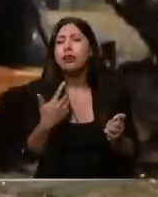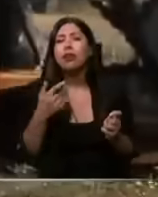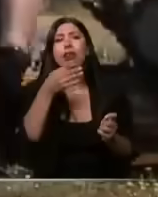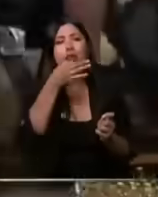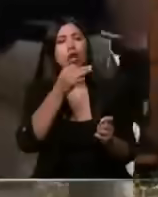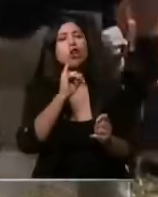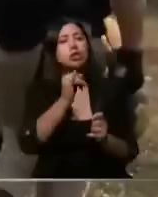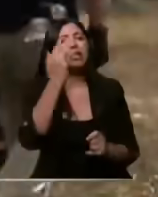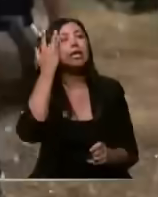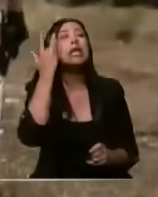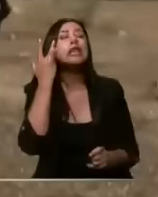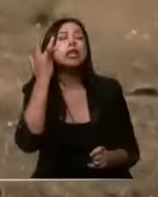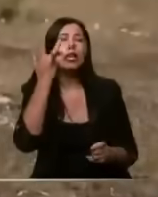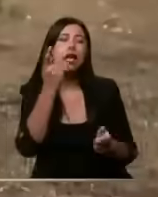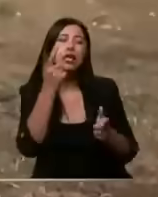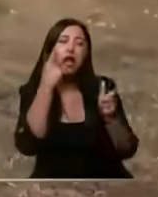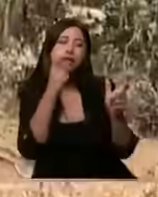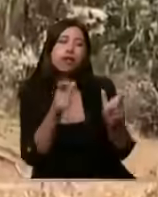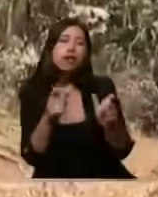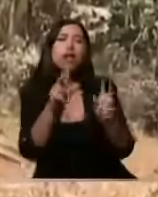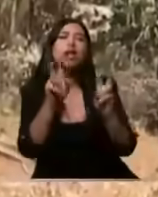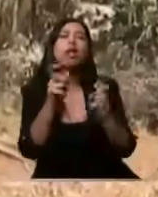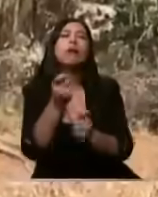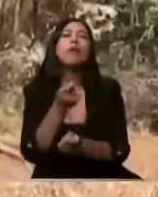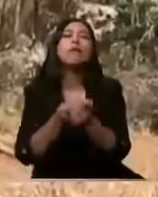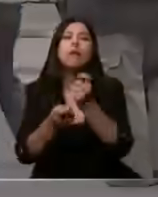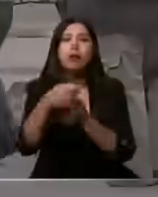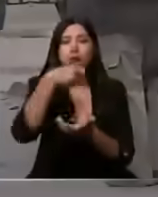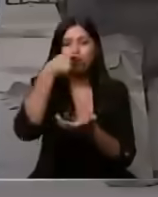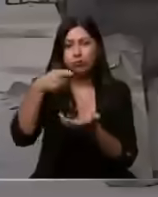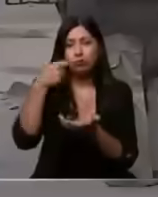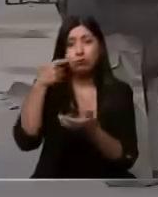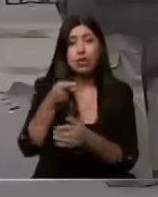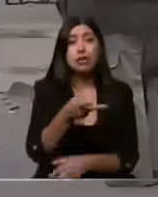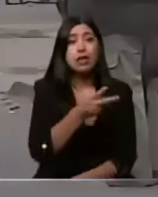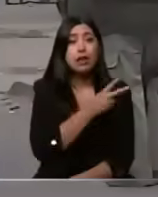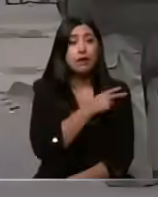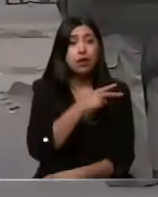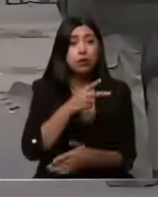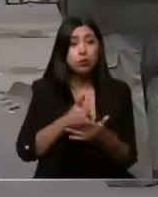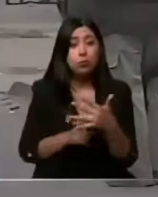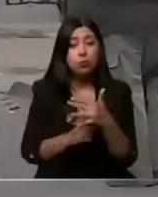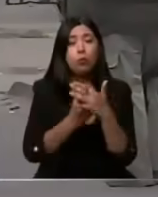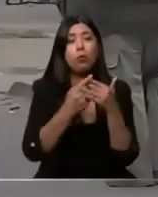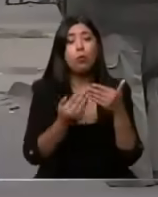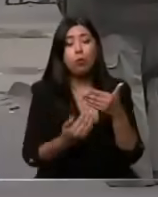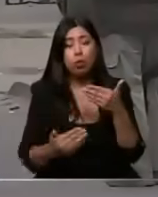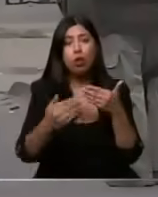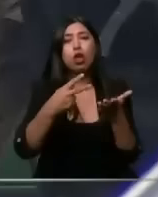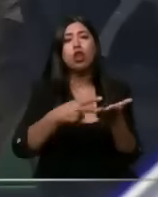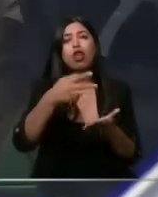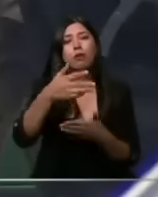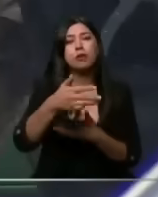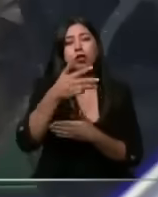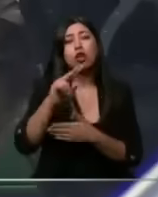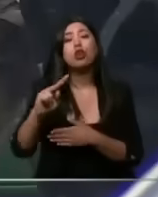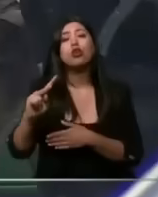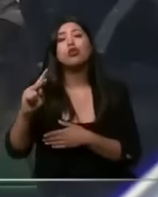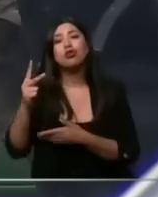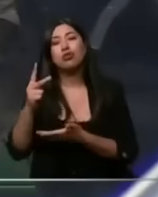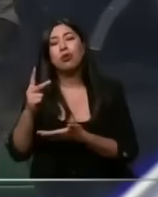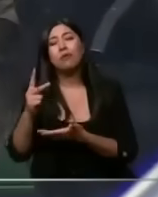inteligencia y vigilancia por narcotráfico, jefaturas que desde el 2019 estaban bajo el mando del subdirector de